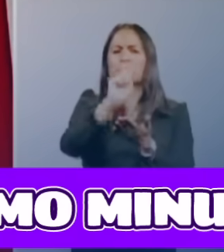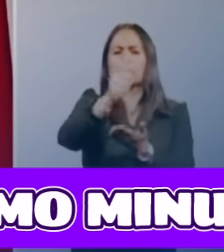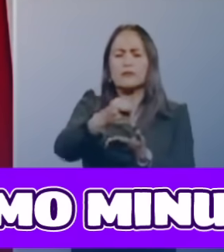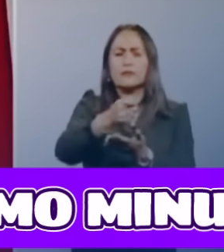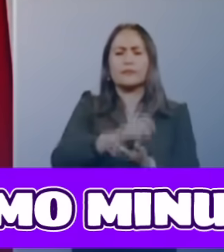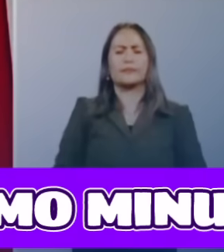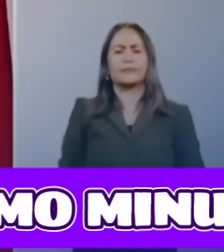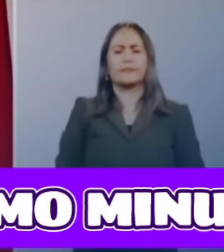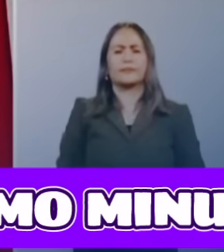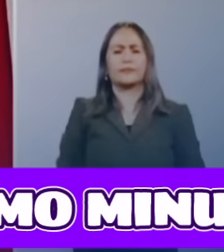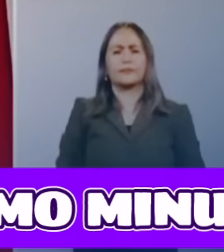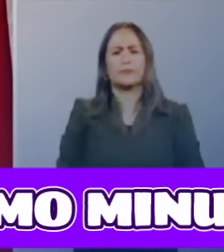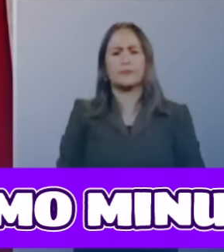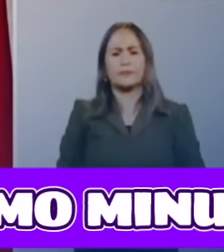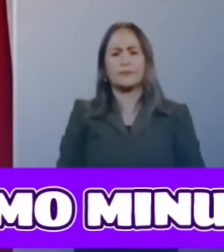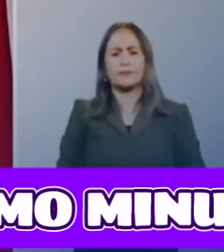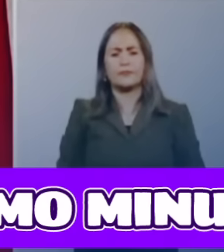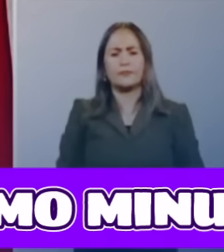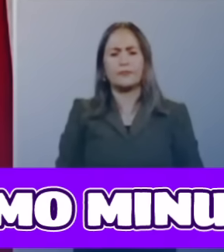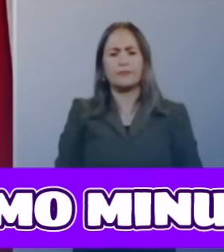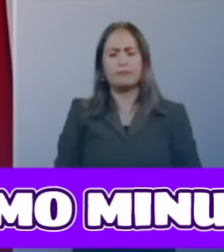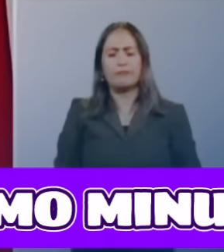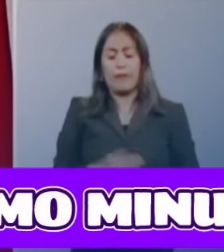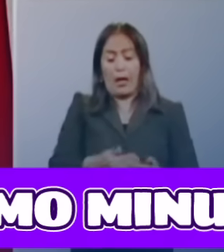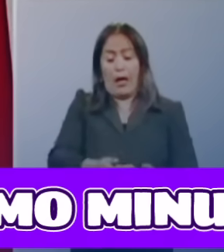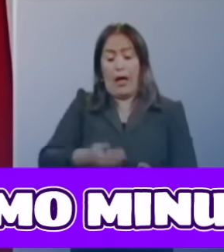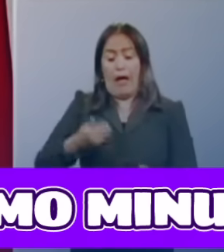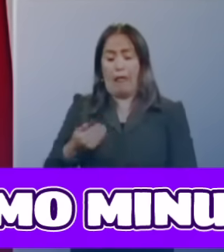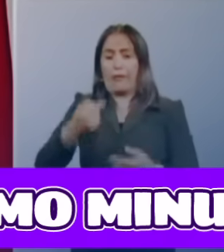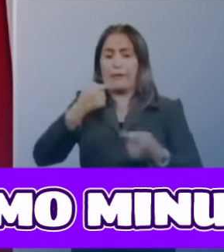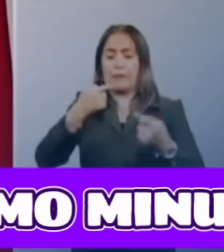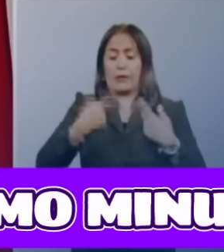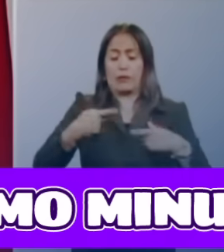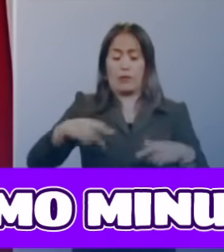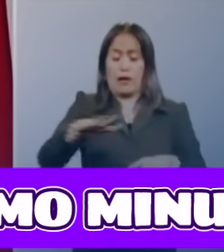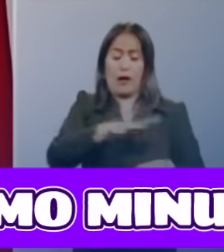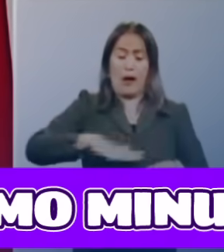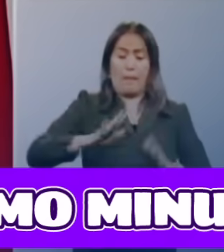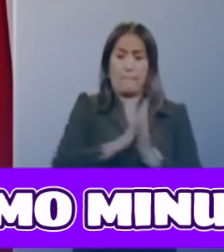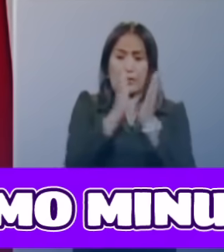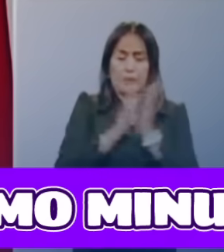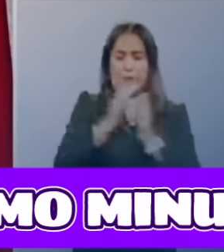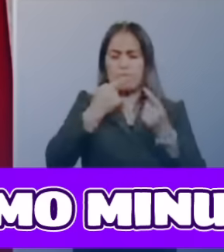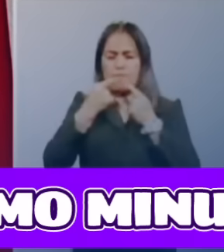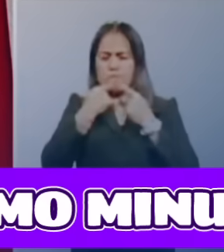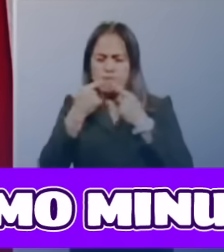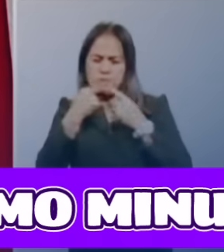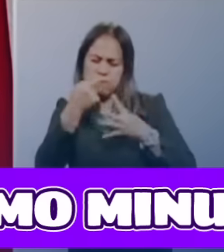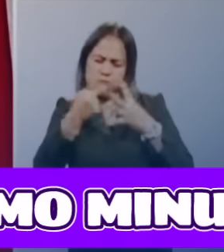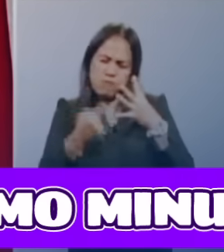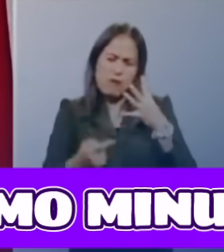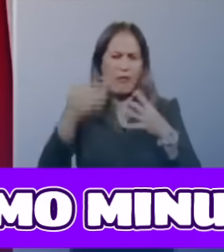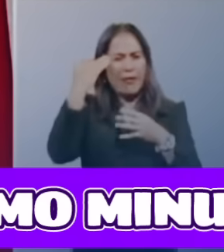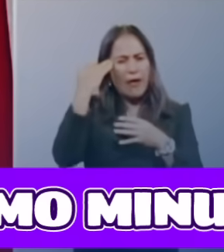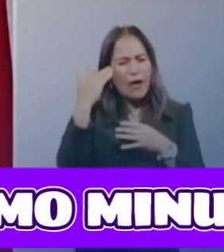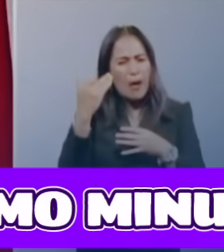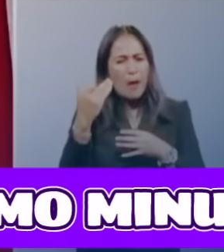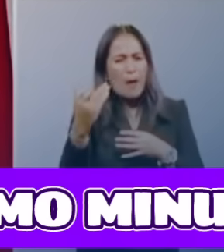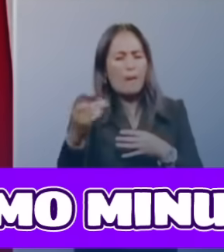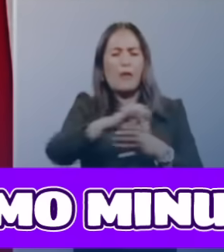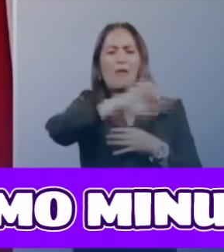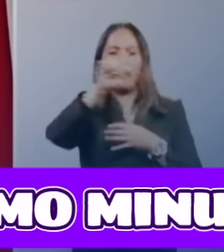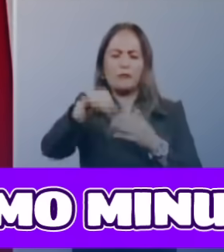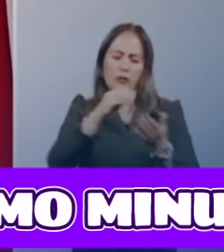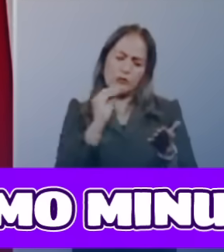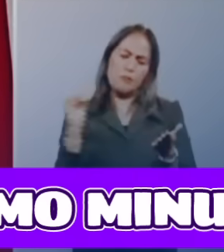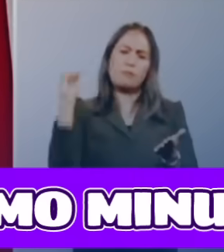entendidos como el resultado de la conversación democrática extendida en el tiempo. Pero